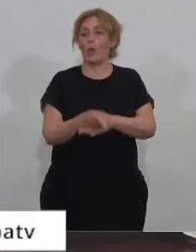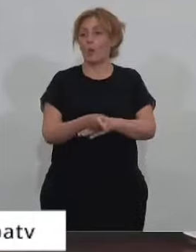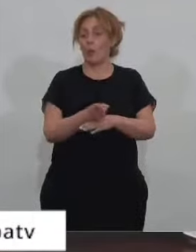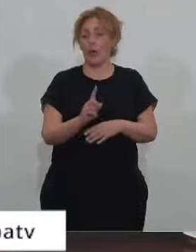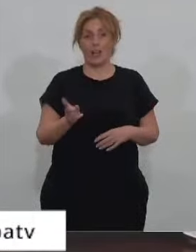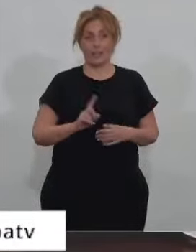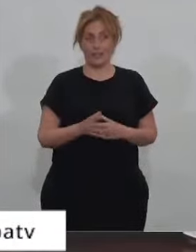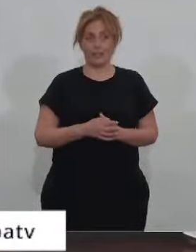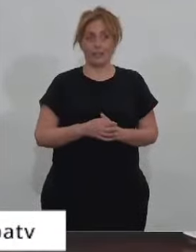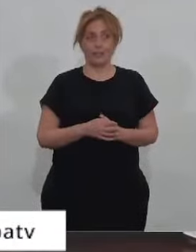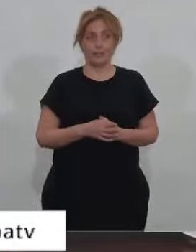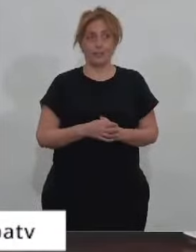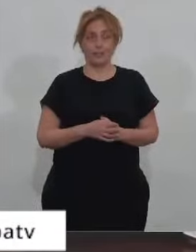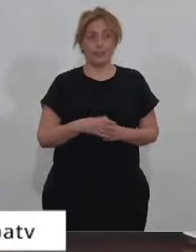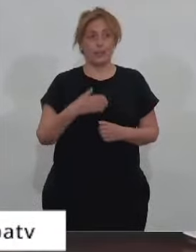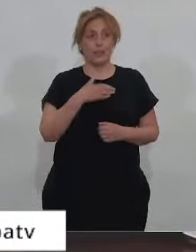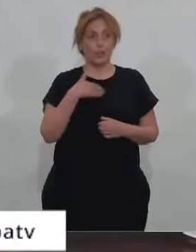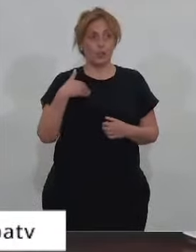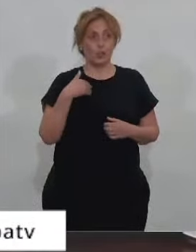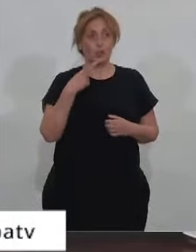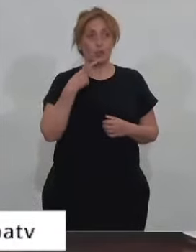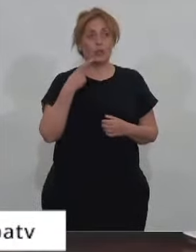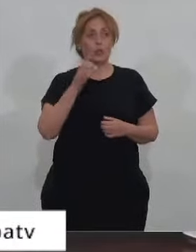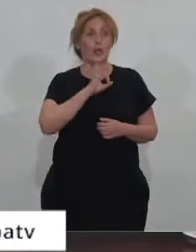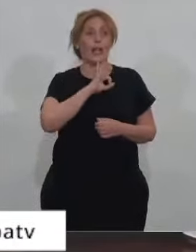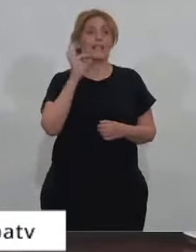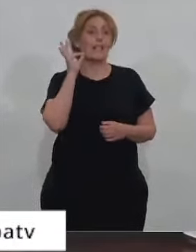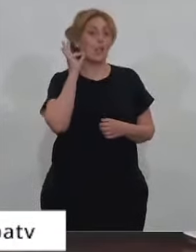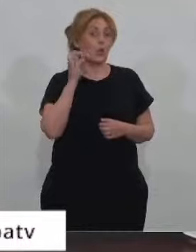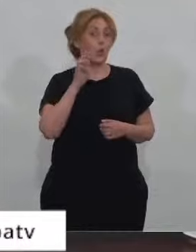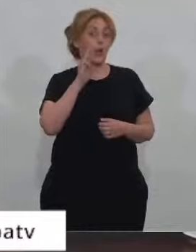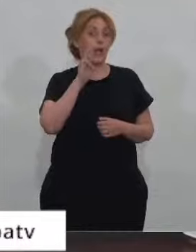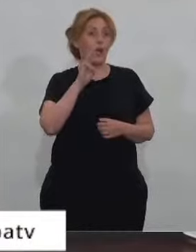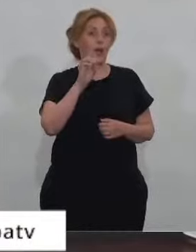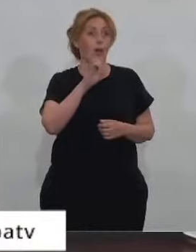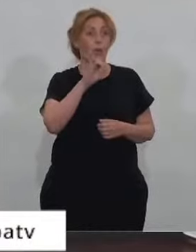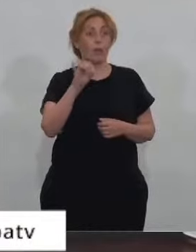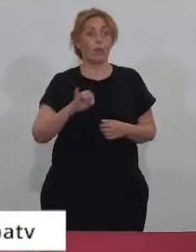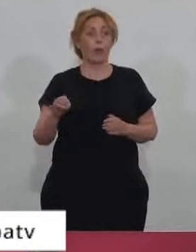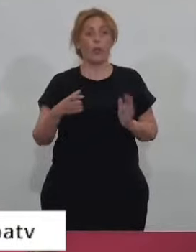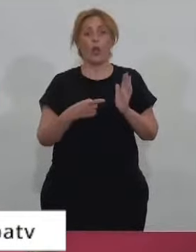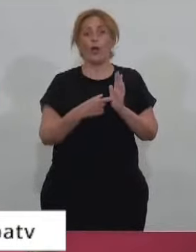Pozo, que retire ese decreto, que se siente a negociar de verdad,